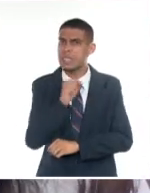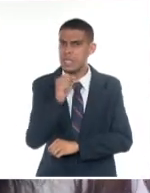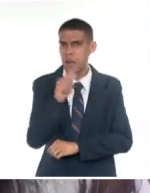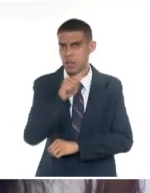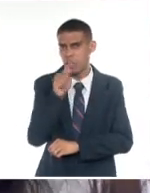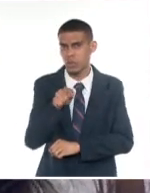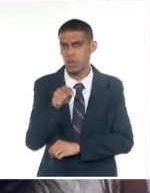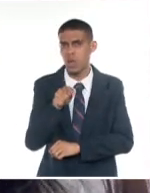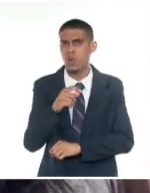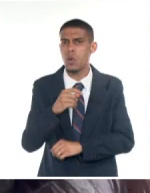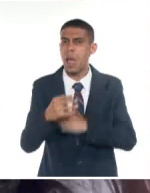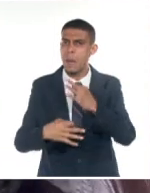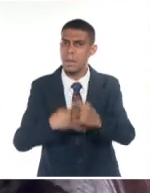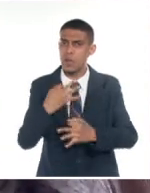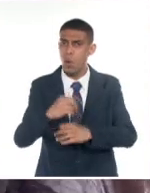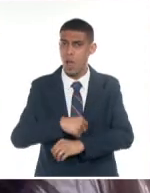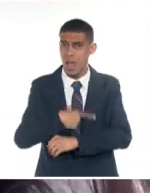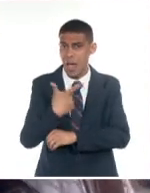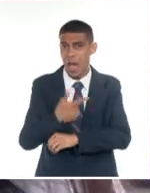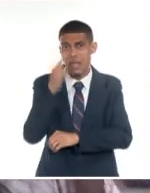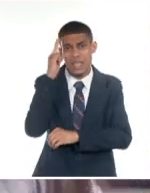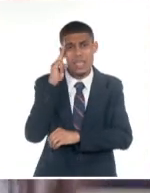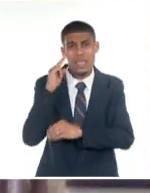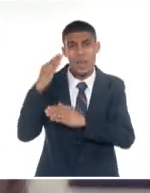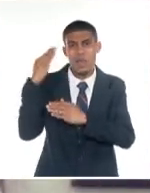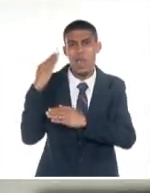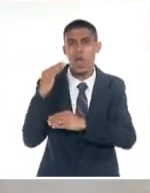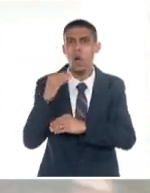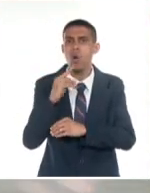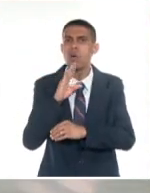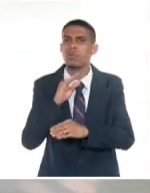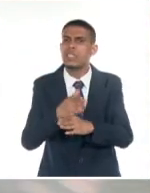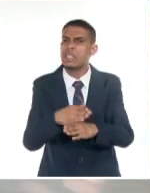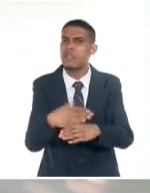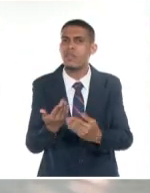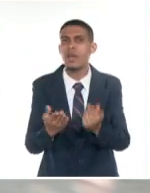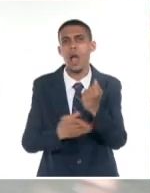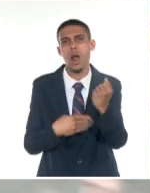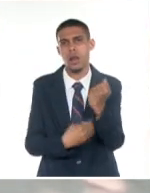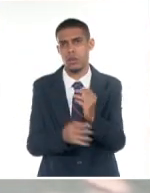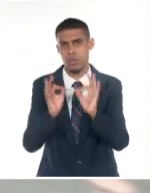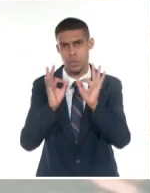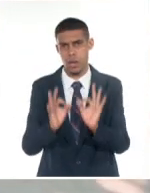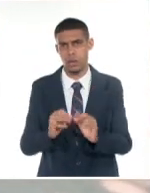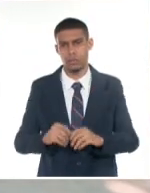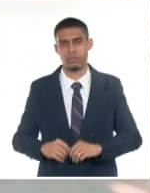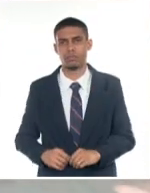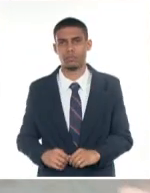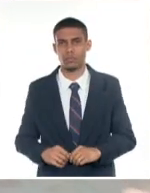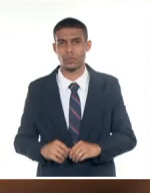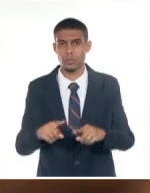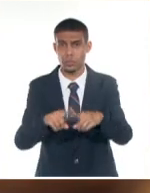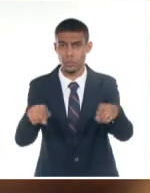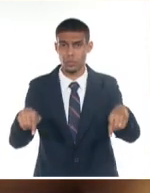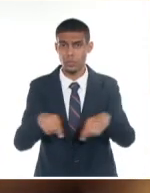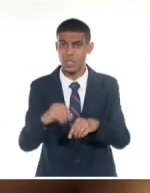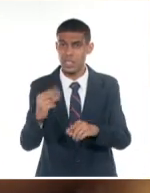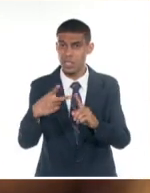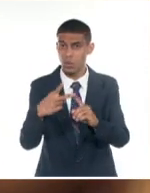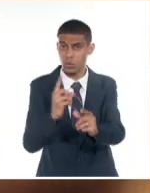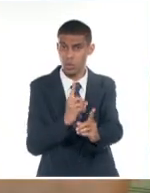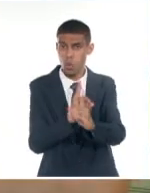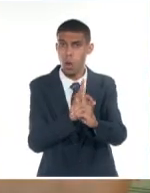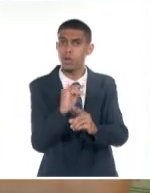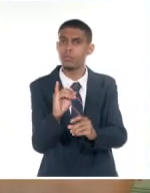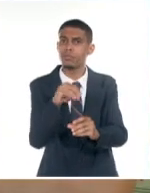arte contemporáneo es el arte que expresa la realidad en la cual se vive. La segunda edición del Salón de Arte Contemporáneo René Valdés incluye en su